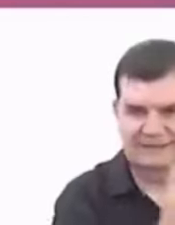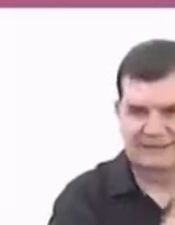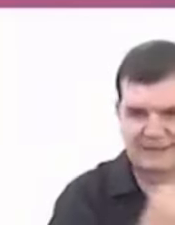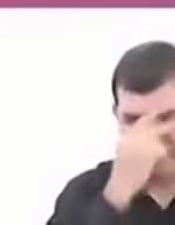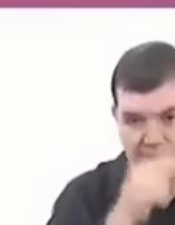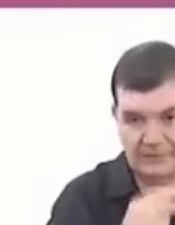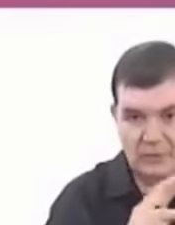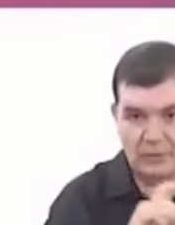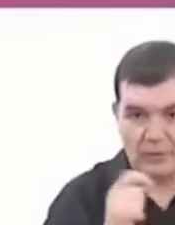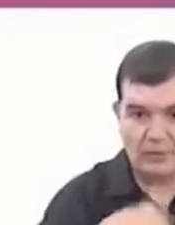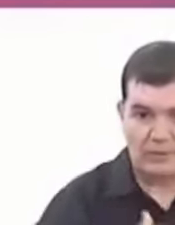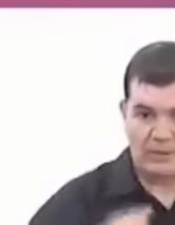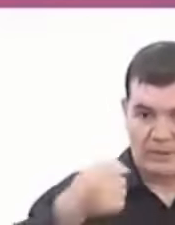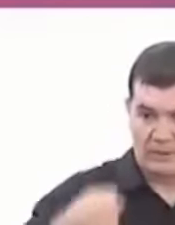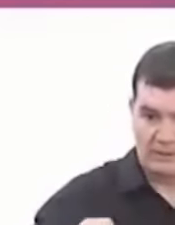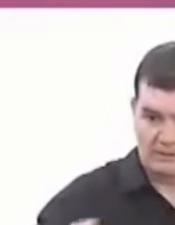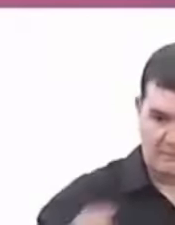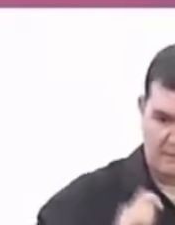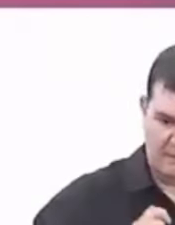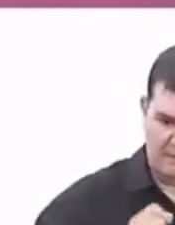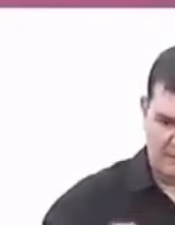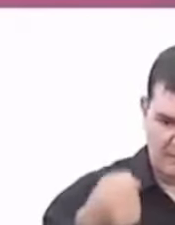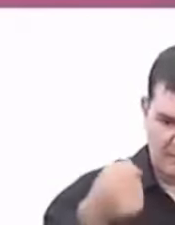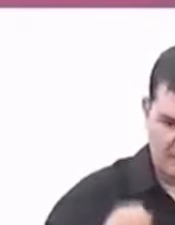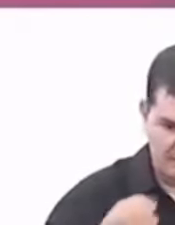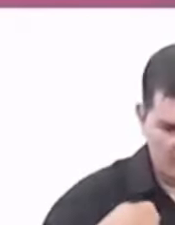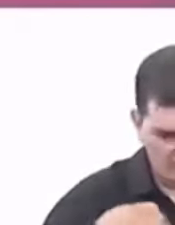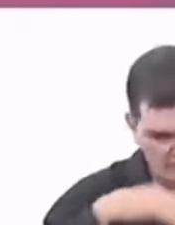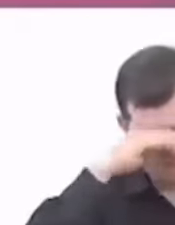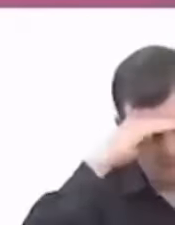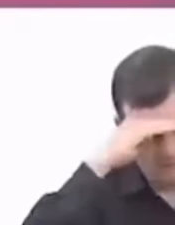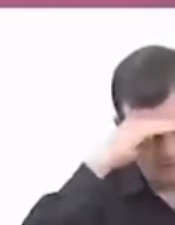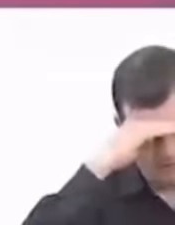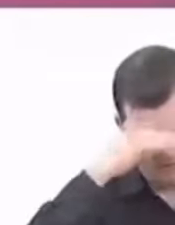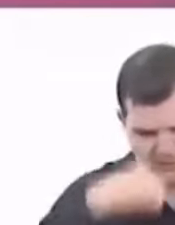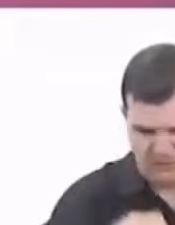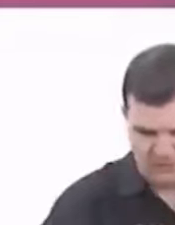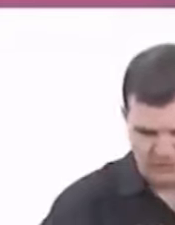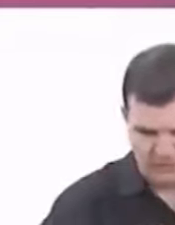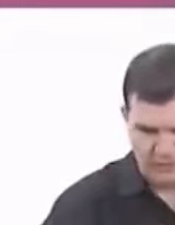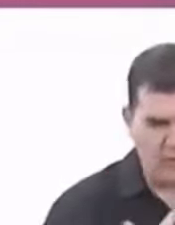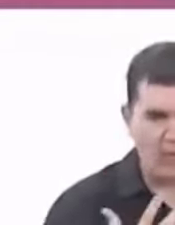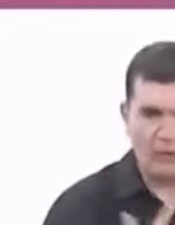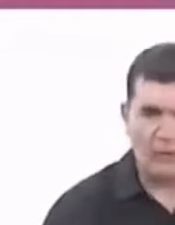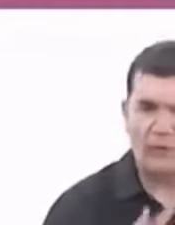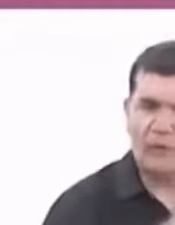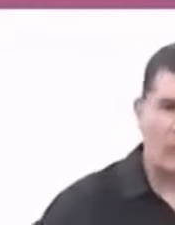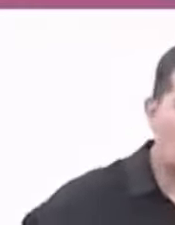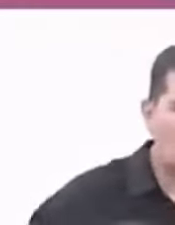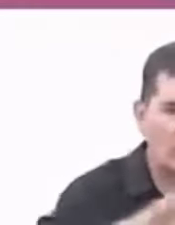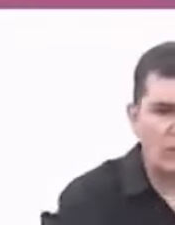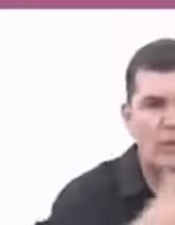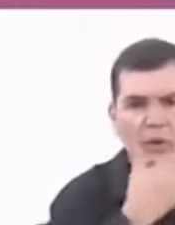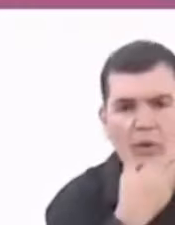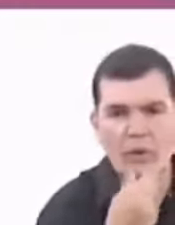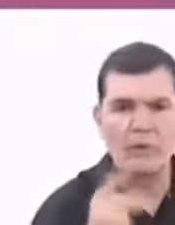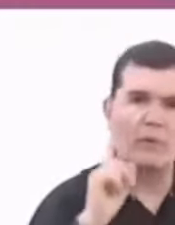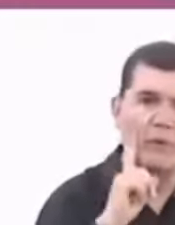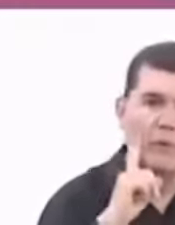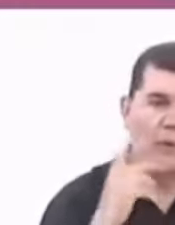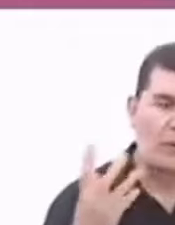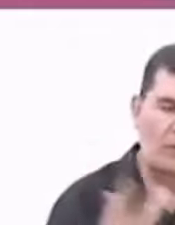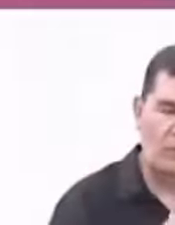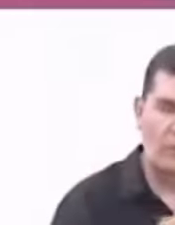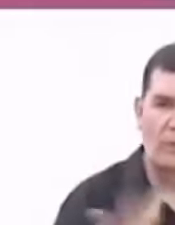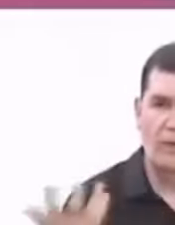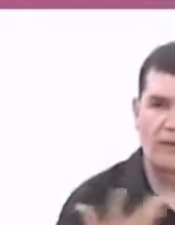cuando me dio el bastón de mando, pensé, no me toca, nos toca a todos y a todas construir